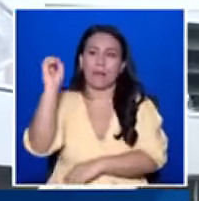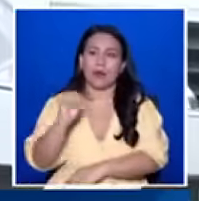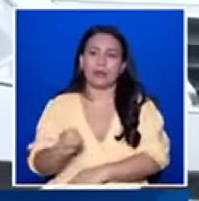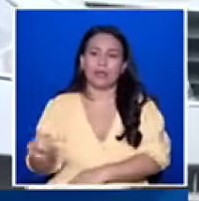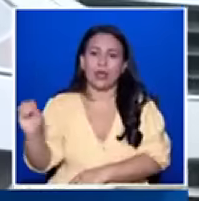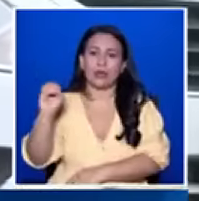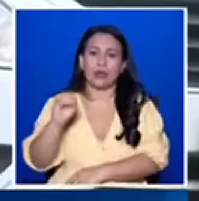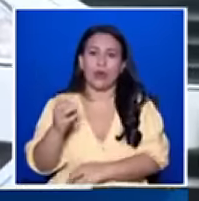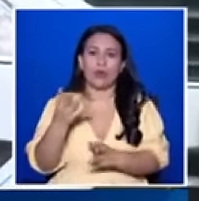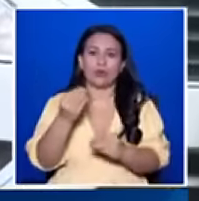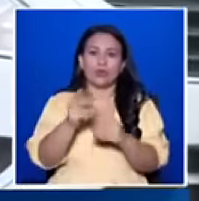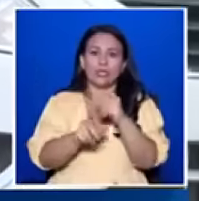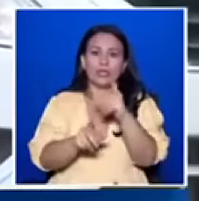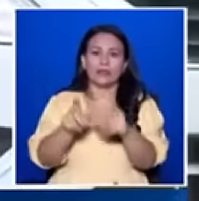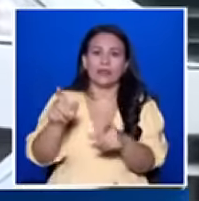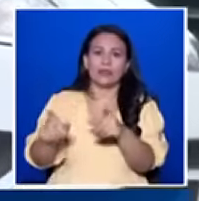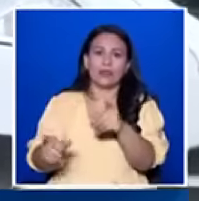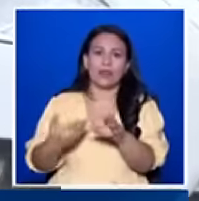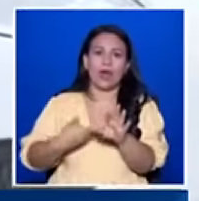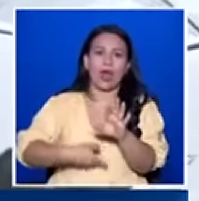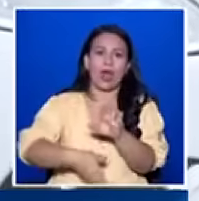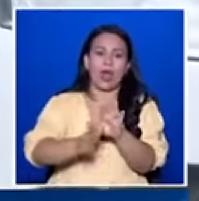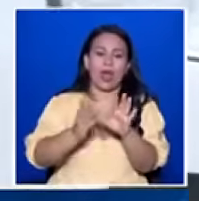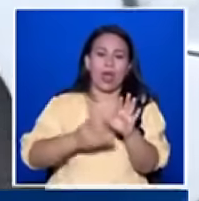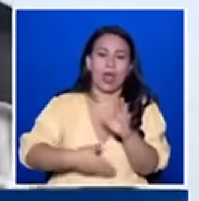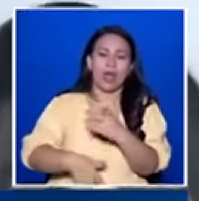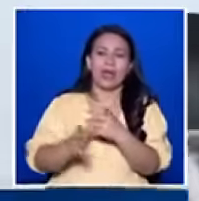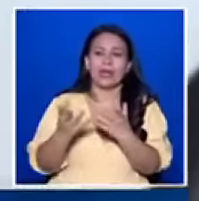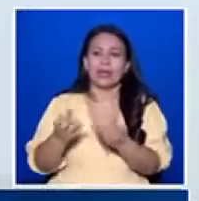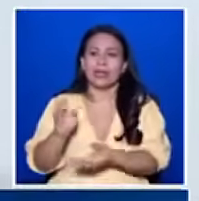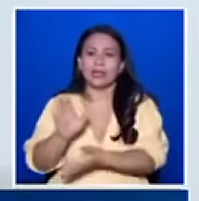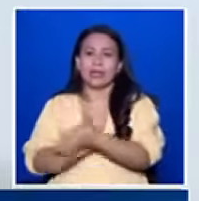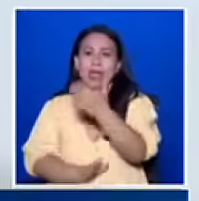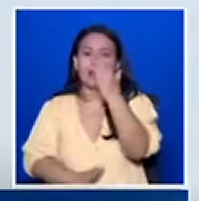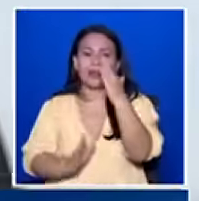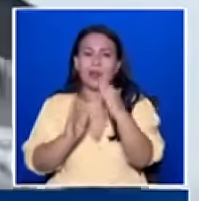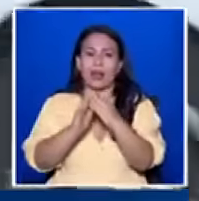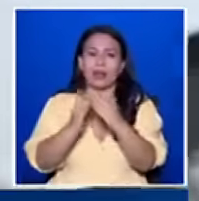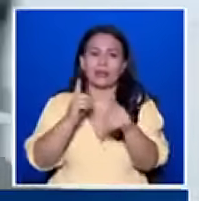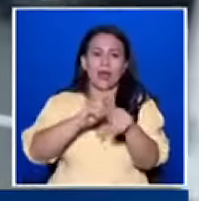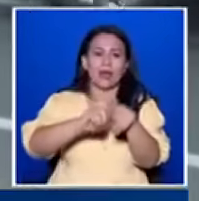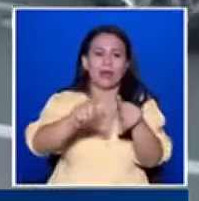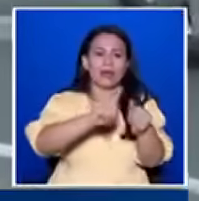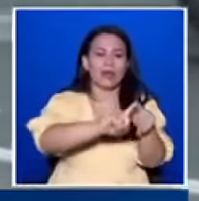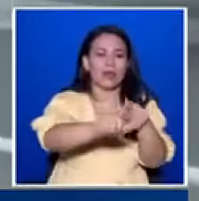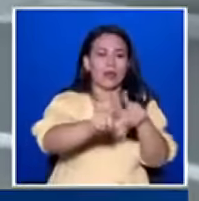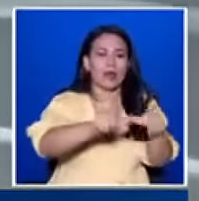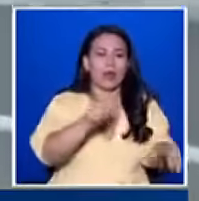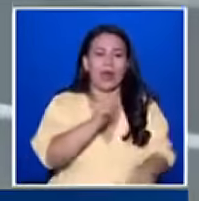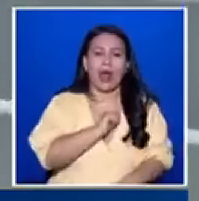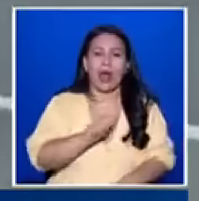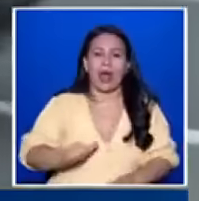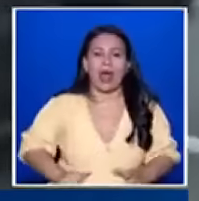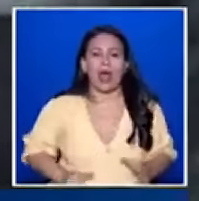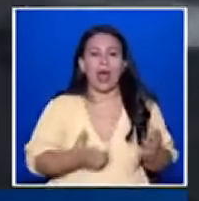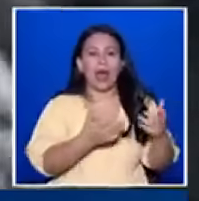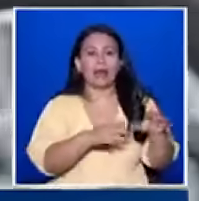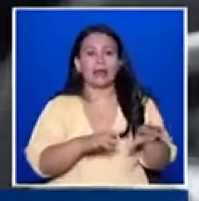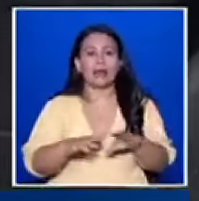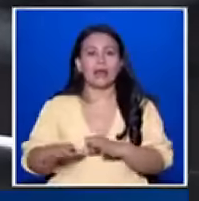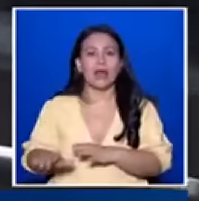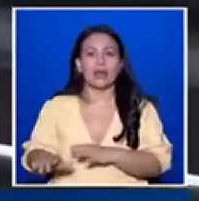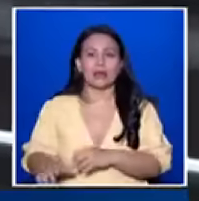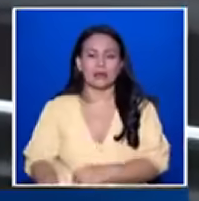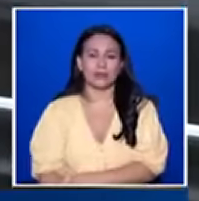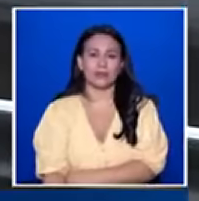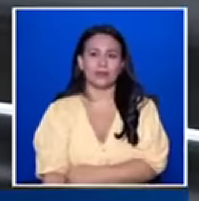la mayoría de personas están tratando de salir de sus hogares a sus diferentes actividades. Estamos